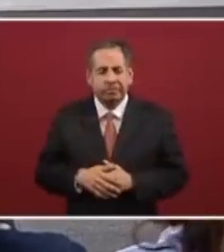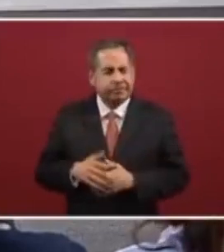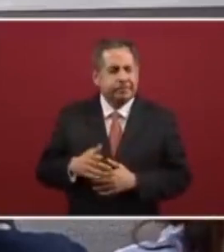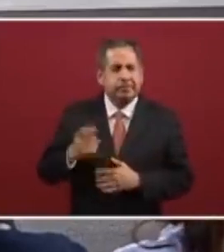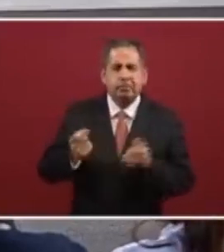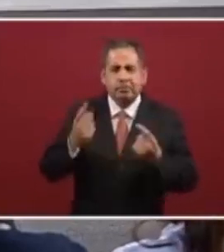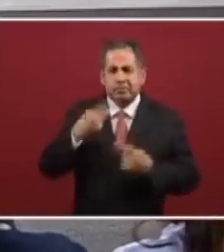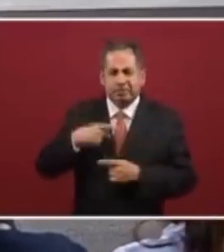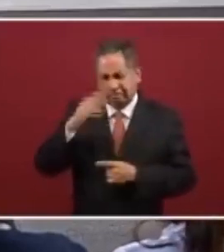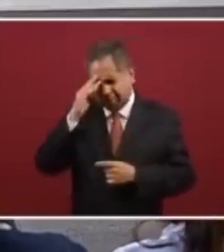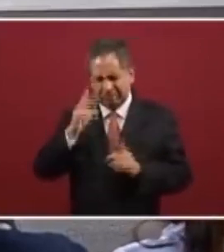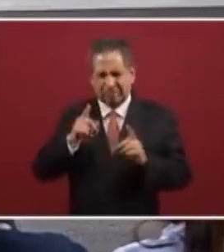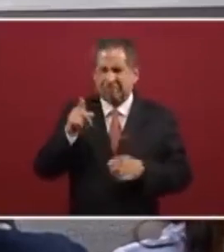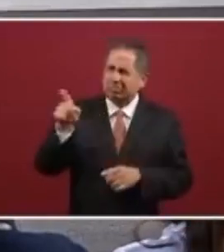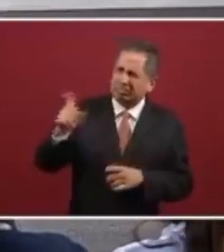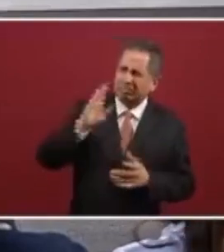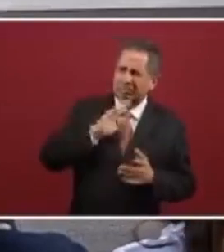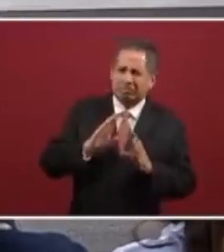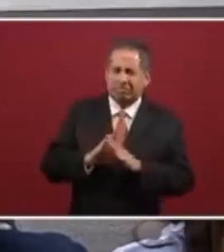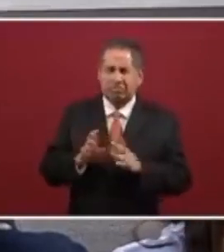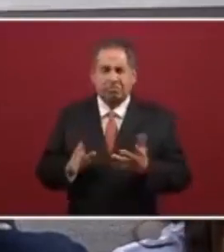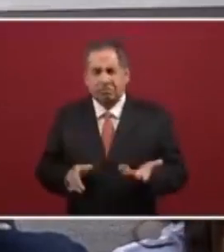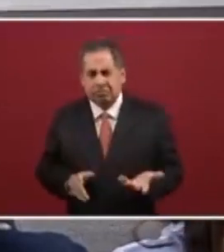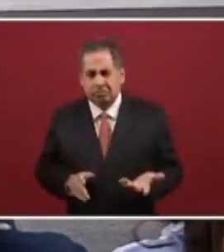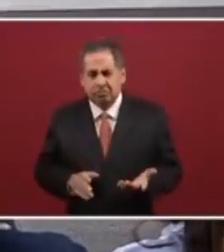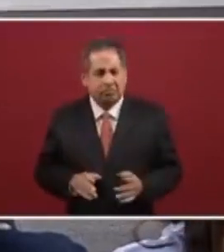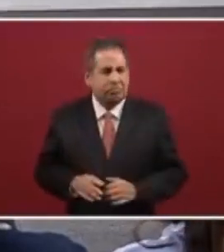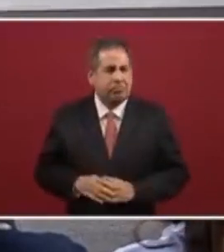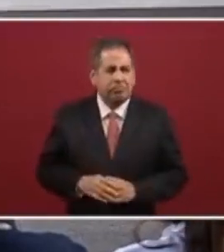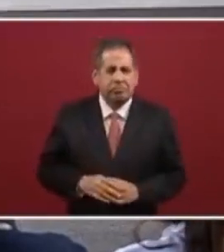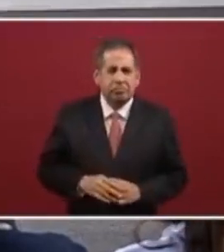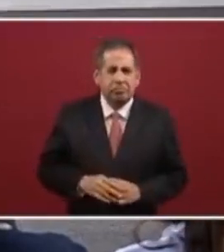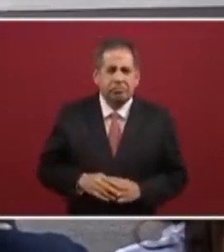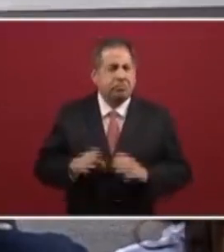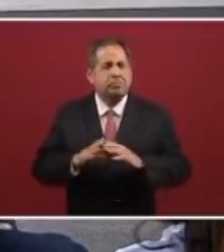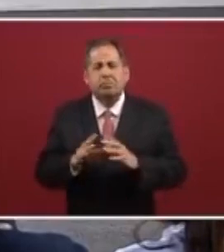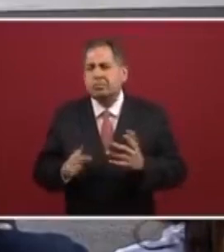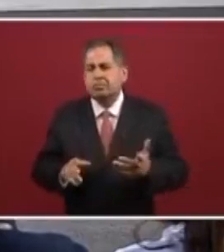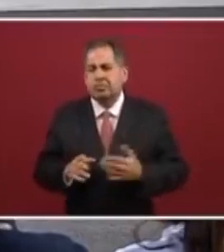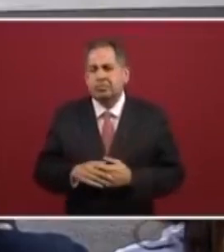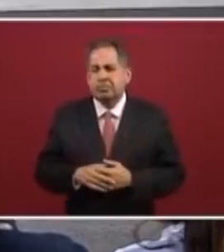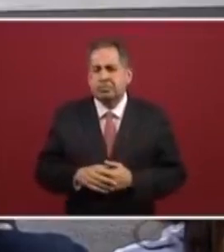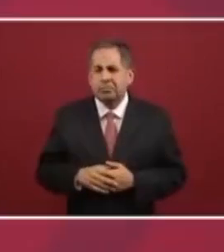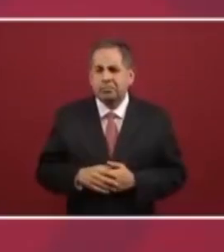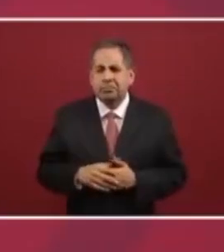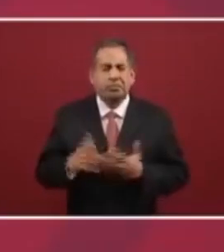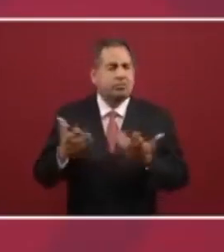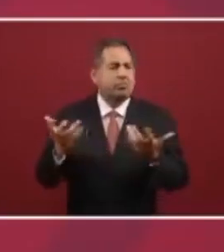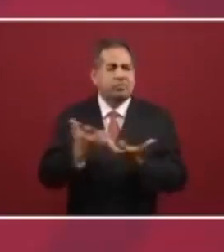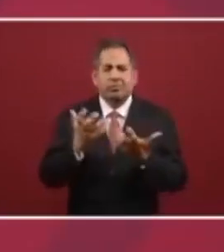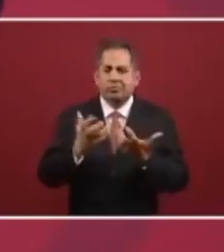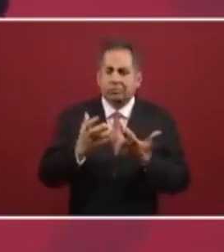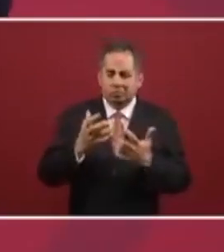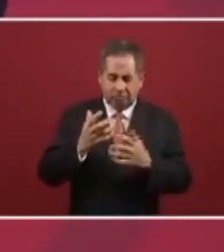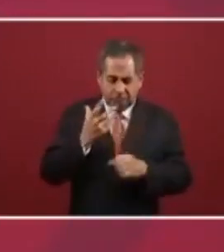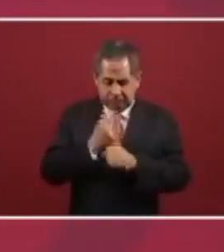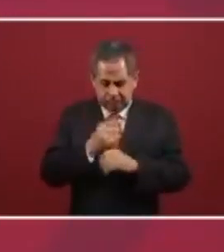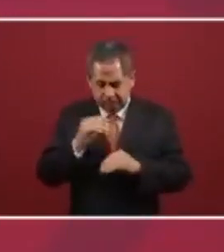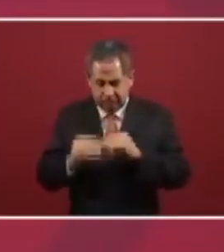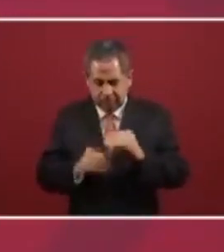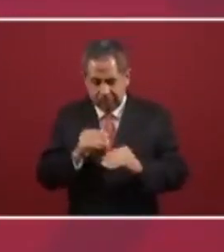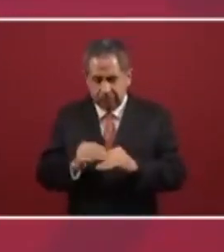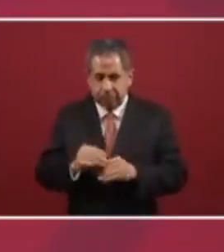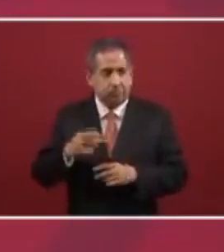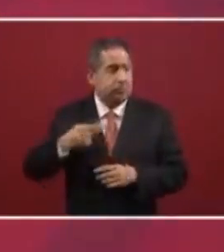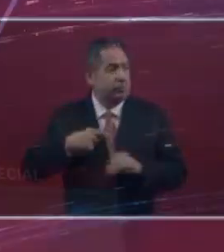esto pero como vamos a llevar a cabo una obra que